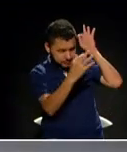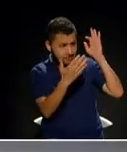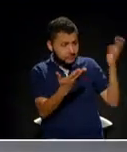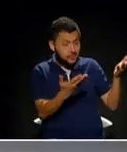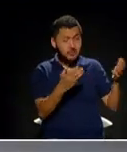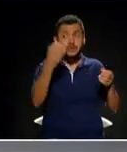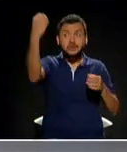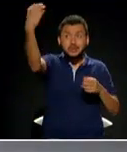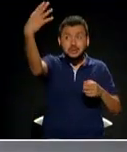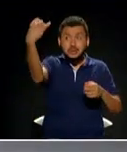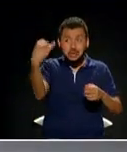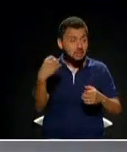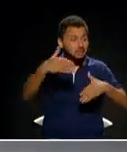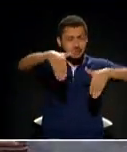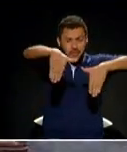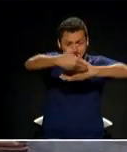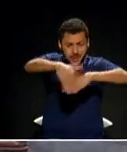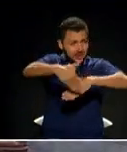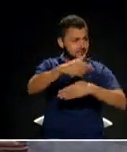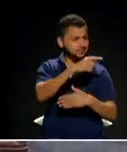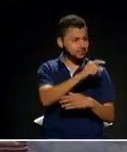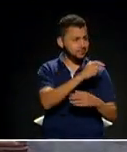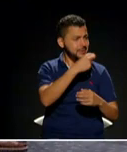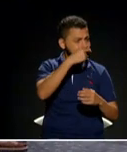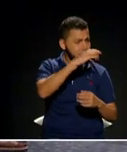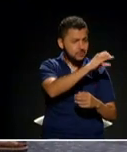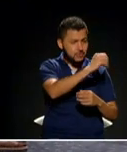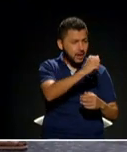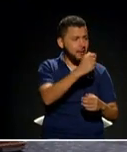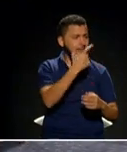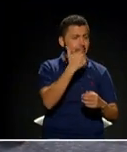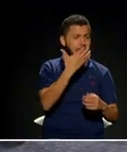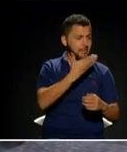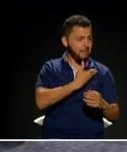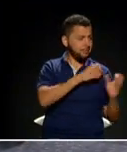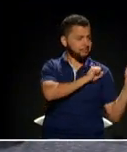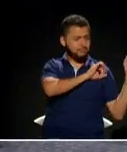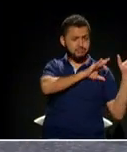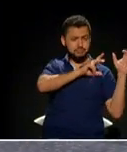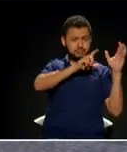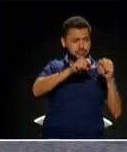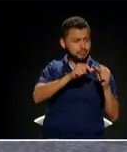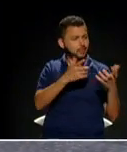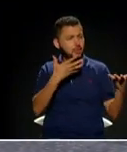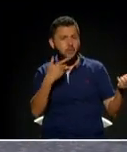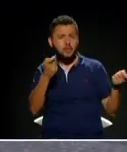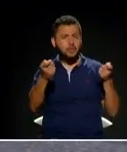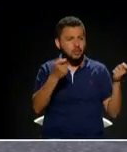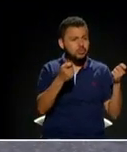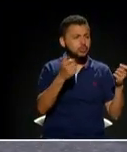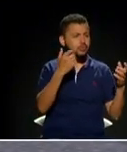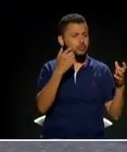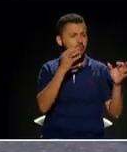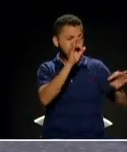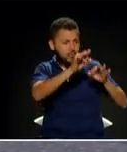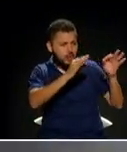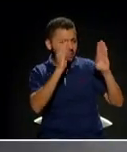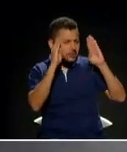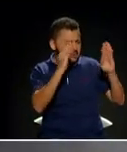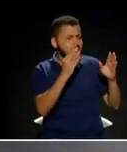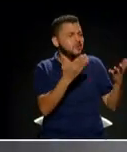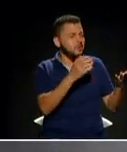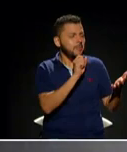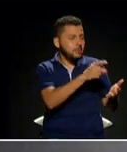para regularizar esa cantidad de venezolanos que están ingresando como carnetizar los y también con qué recursos eso se puede garantizar hay una